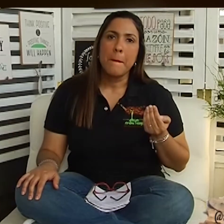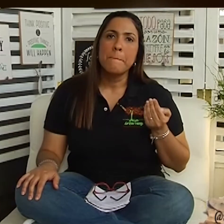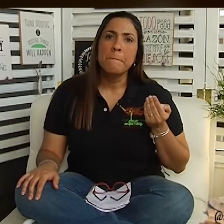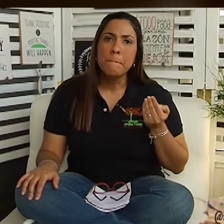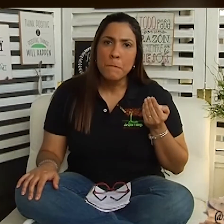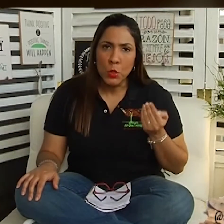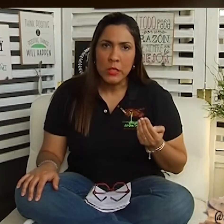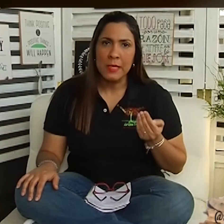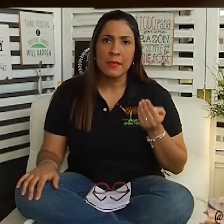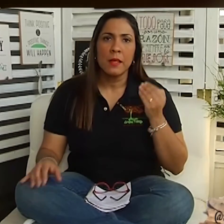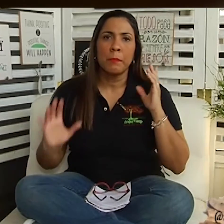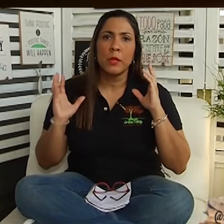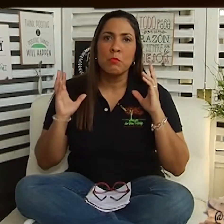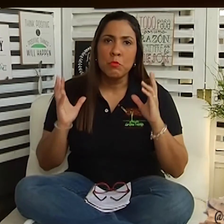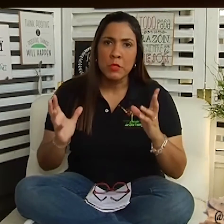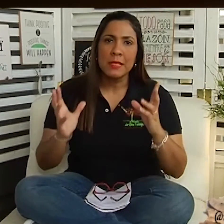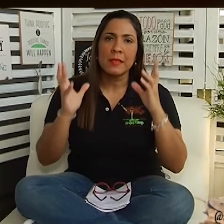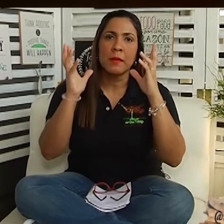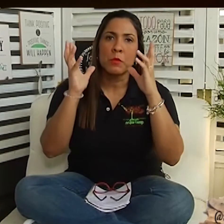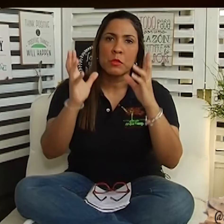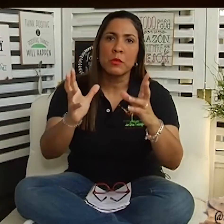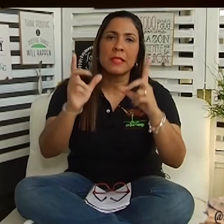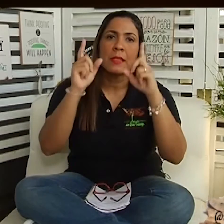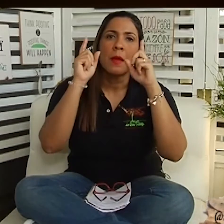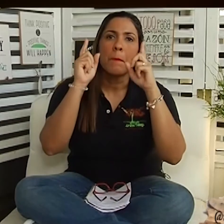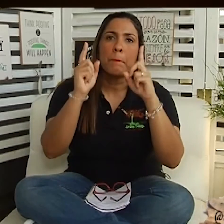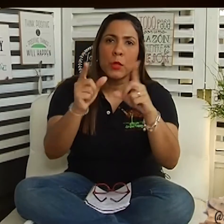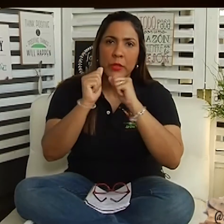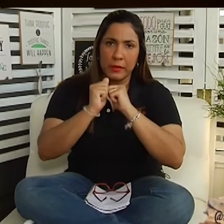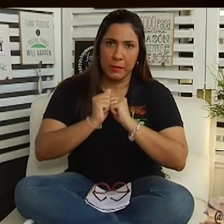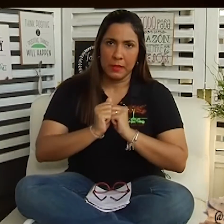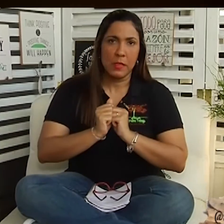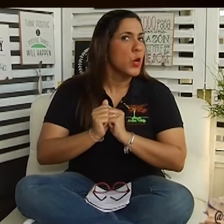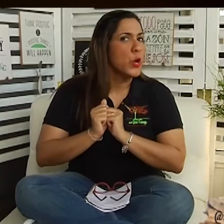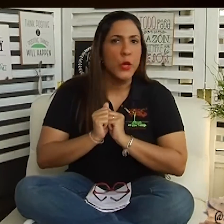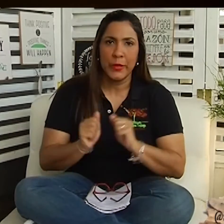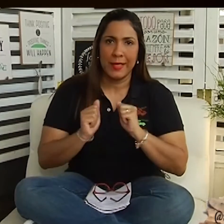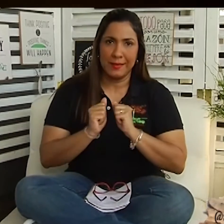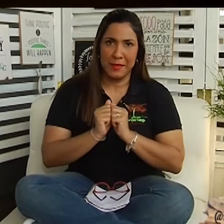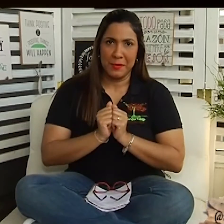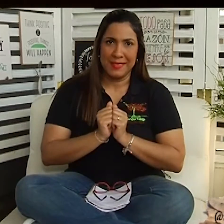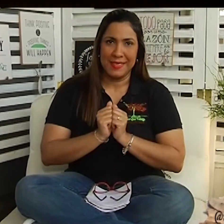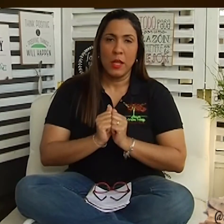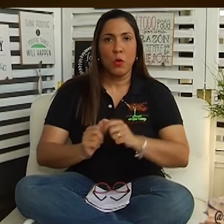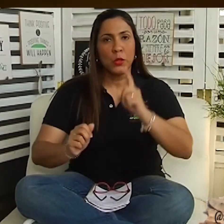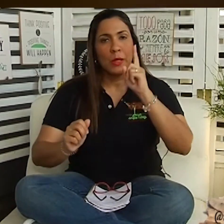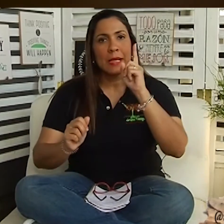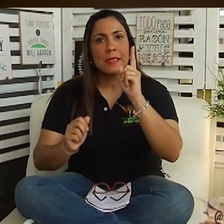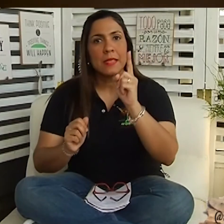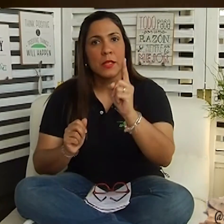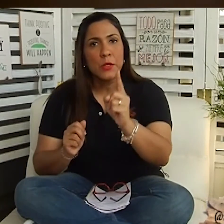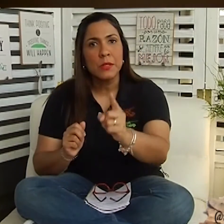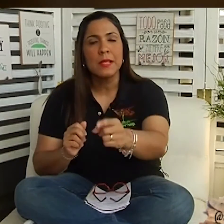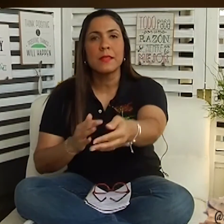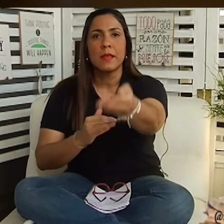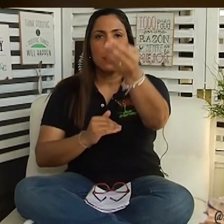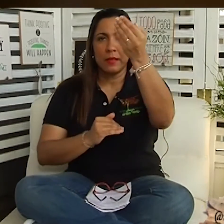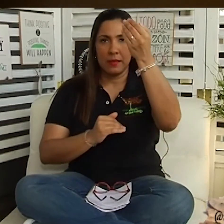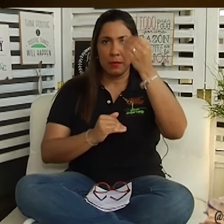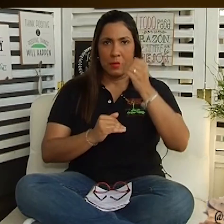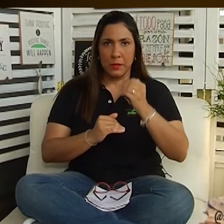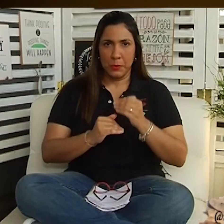lograr muchas, pero muchas emociones positivas, no negativas. Cuando lanzas